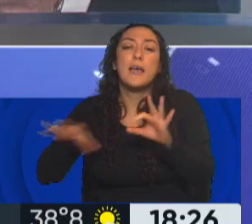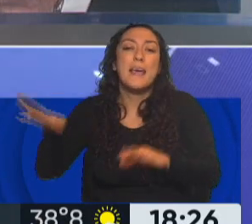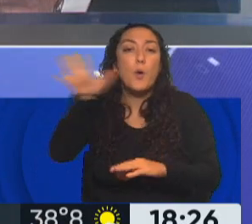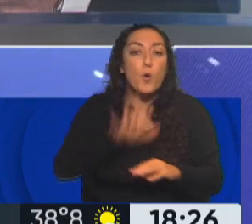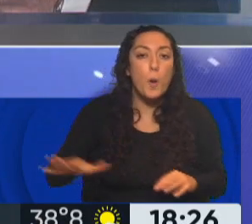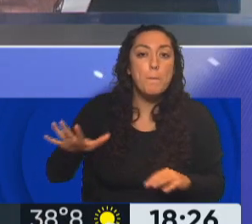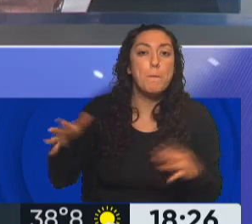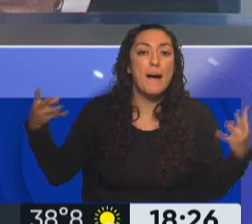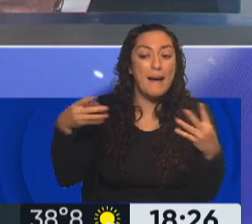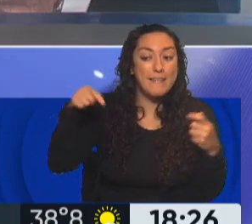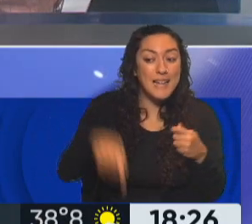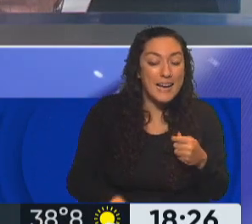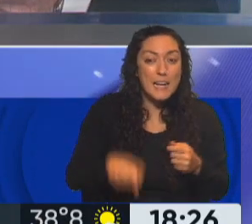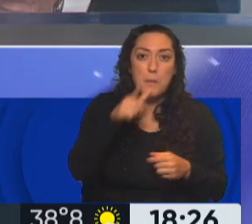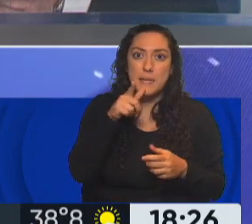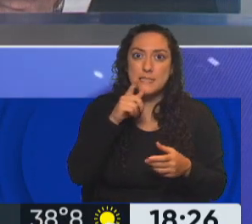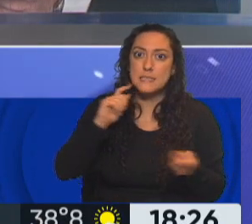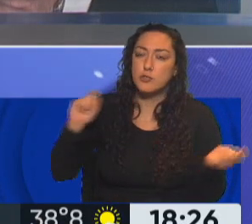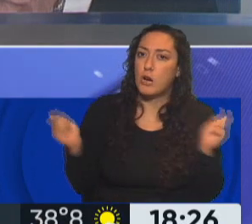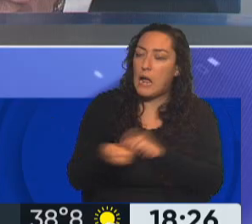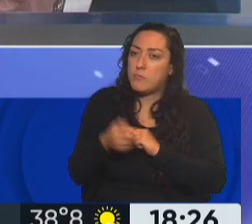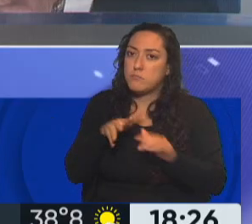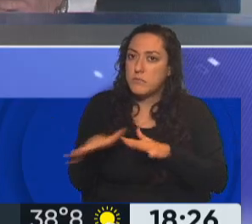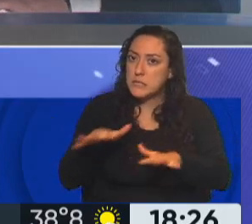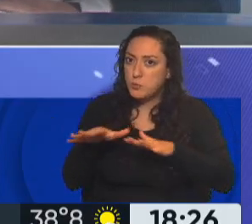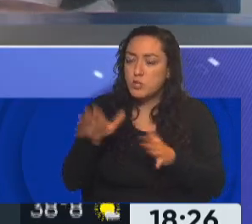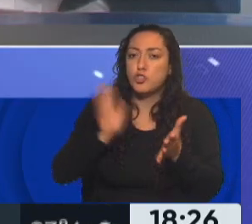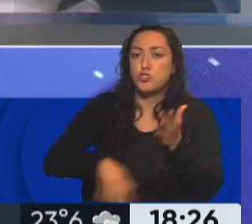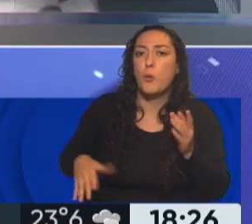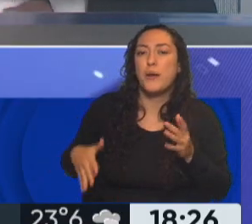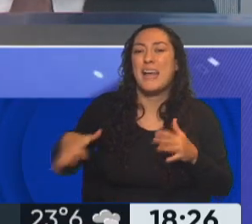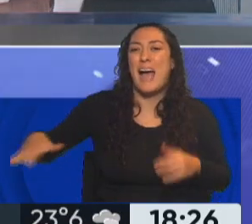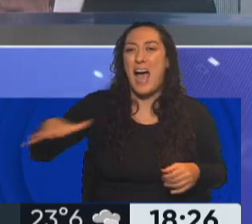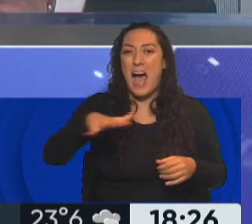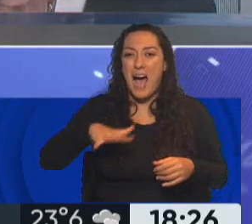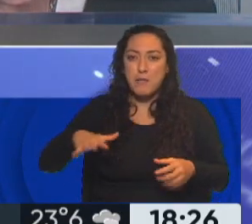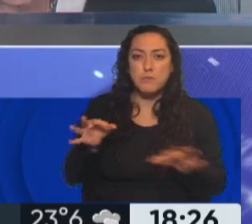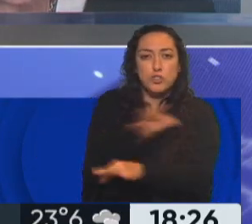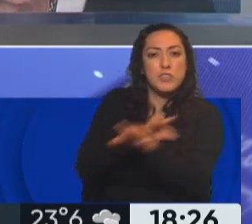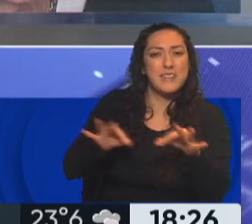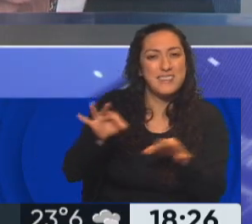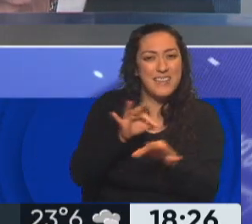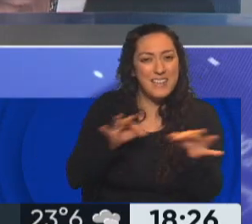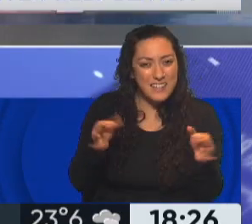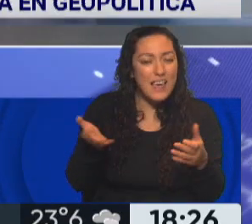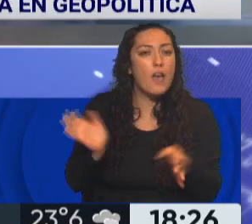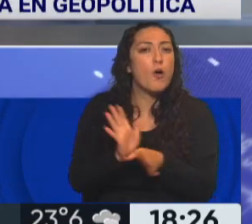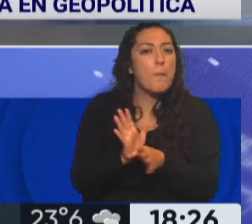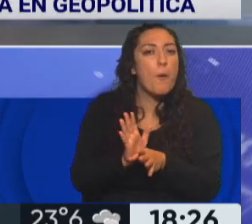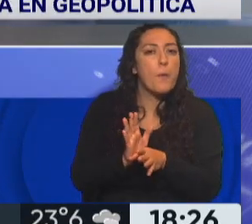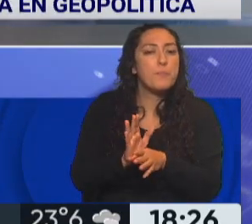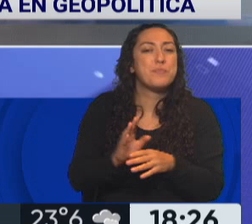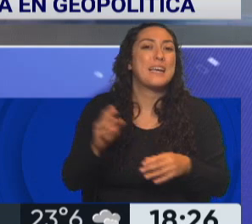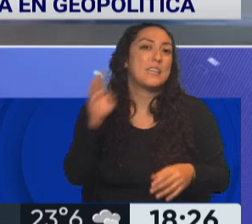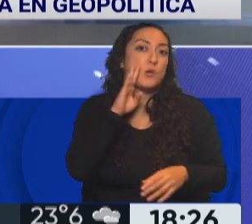esta guerra los ha sacudido un poco en relación con su ámbito o comodidad estratégica, que es la cobertura estratégica de